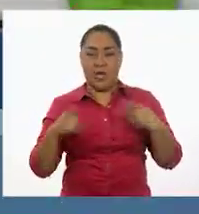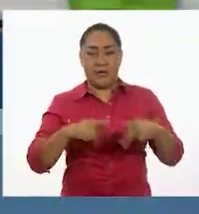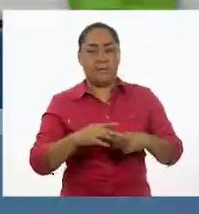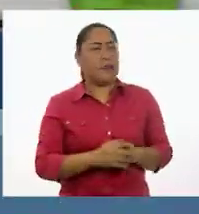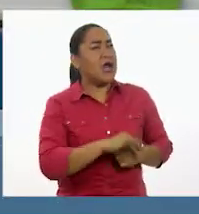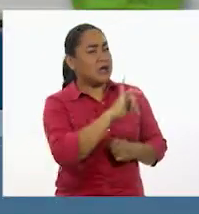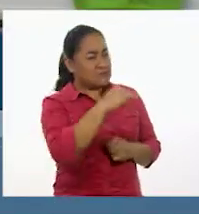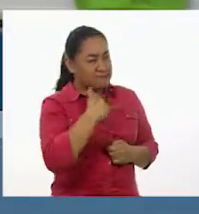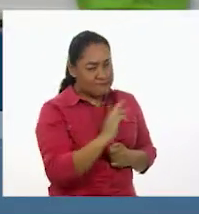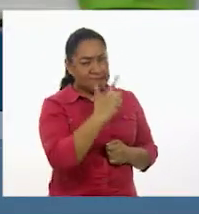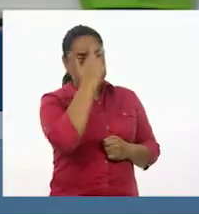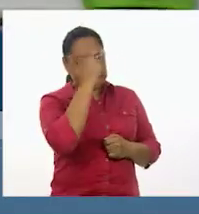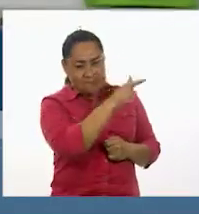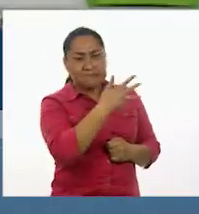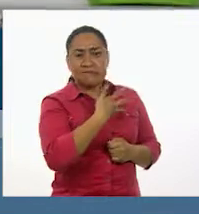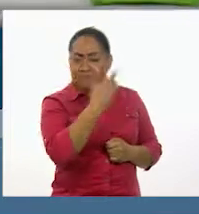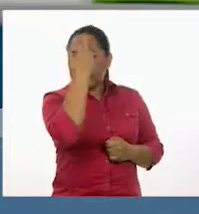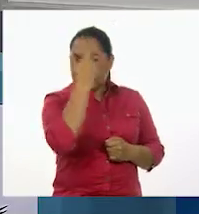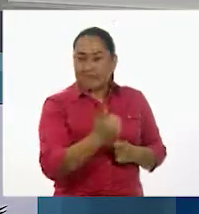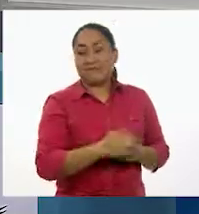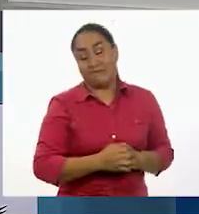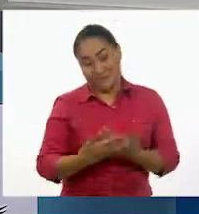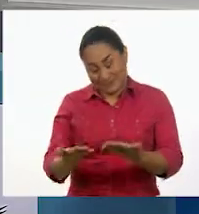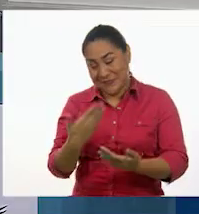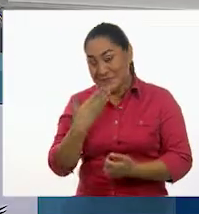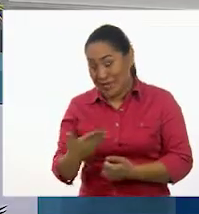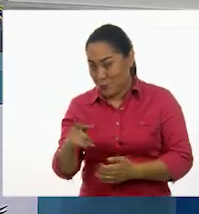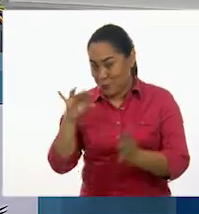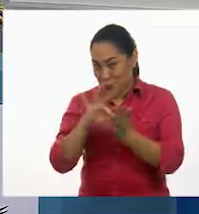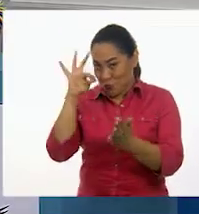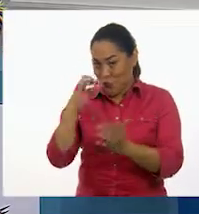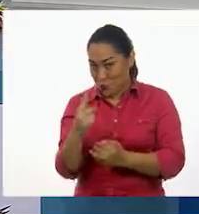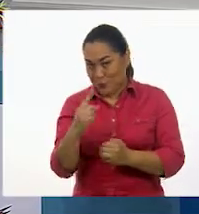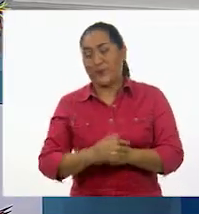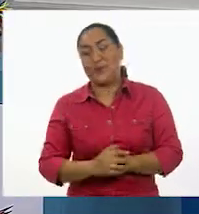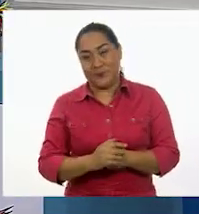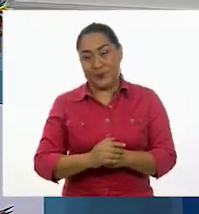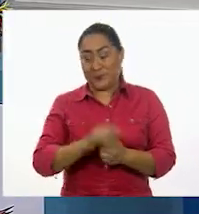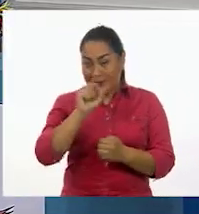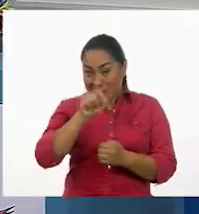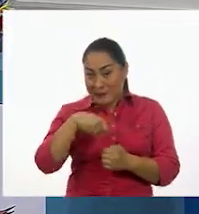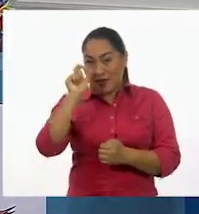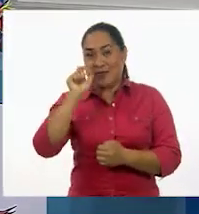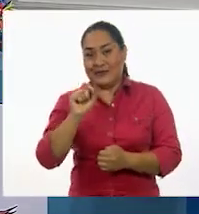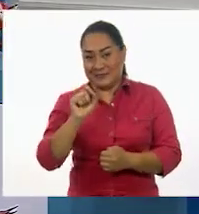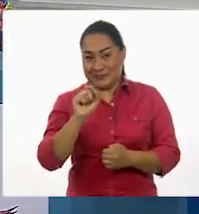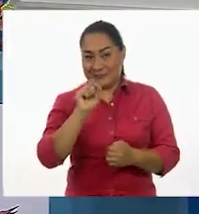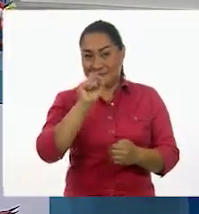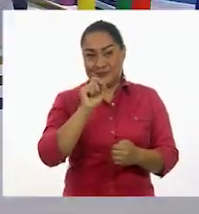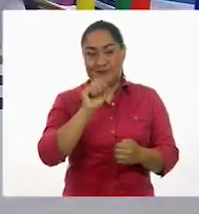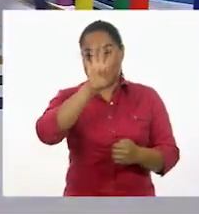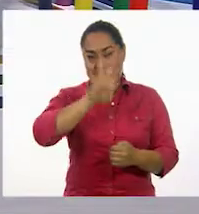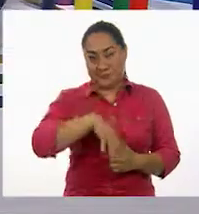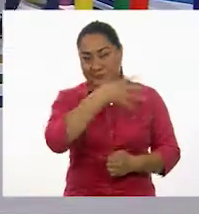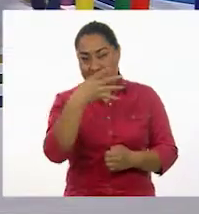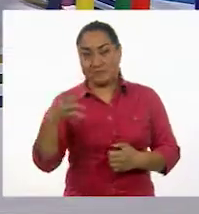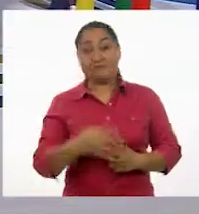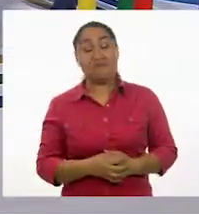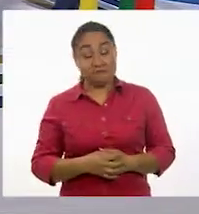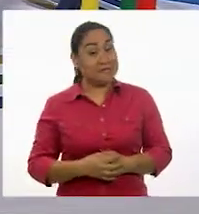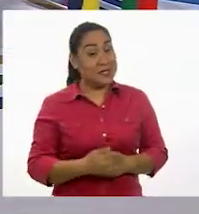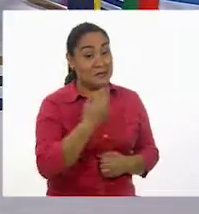recuerdo eso, maestra, tiene razón. Muy bien, Ton. Ya llevas un punto. Vamos a anotar una palomita en tu tablero. Bien,